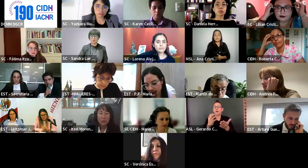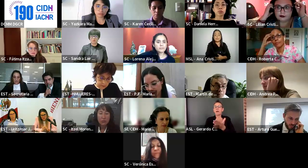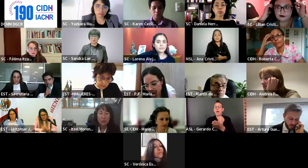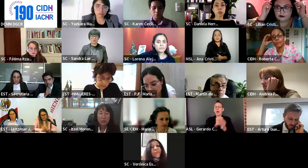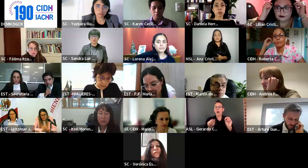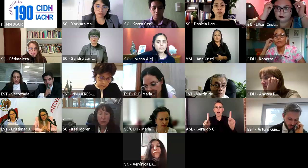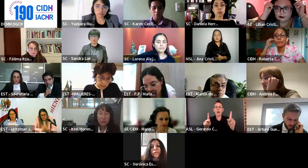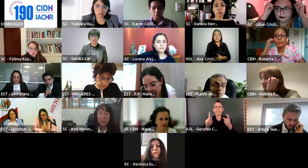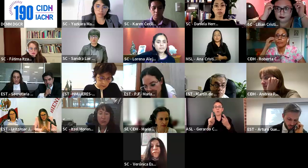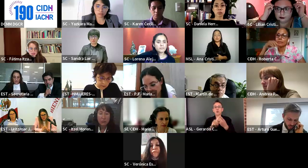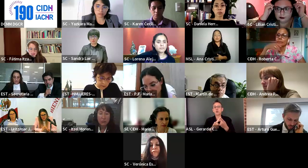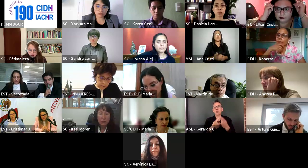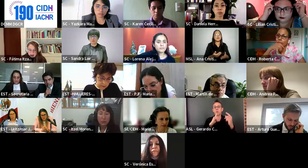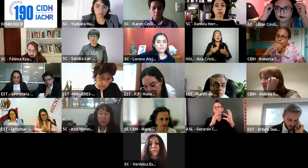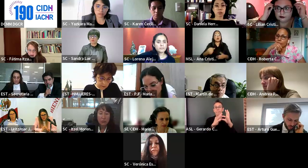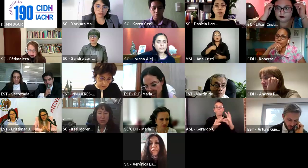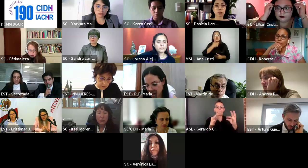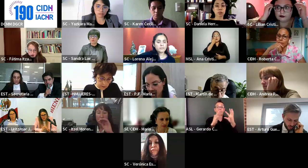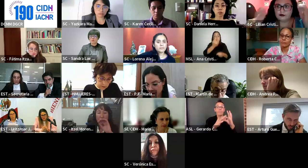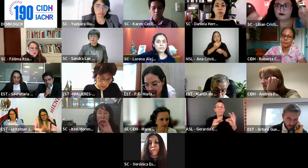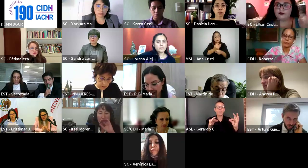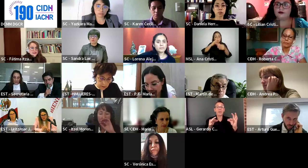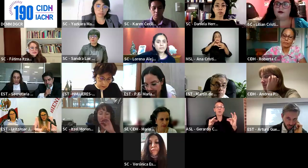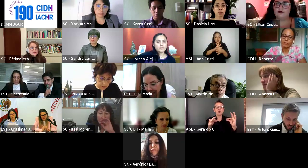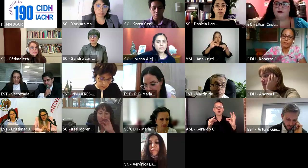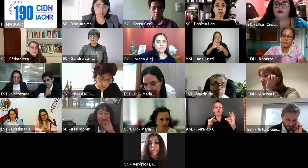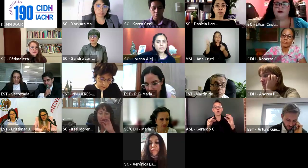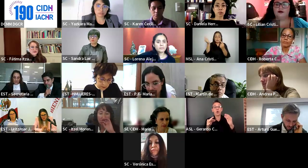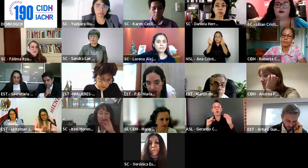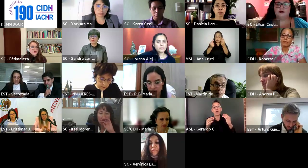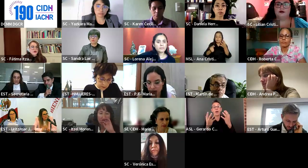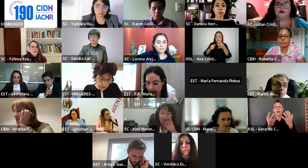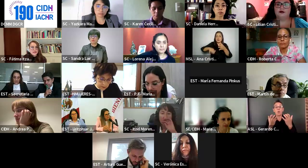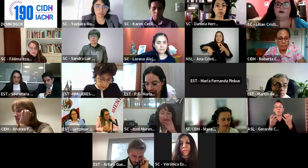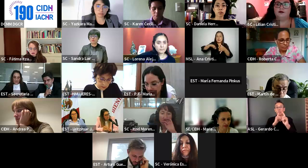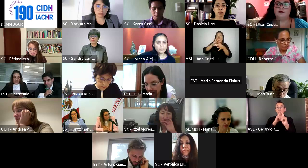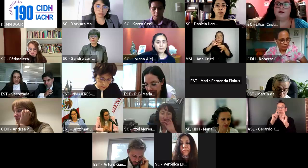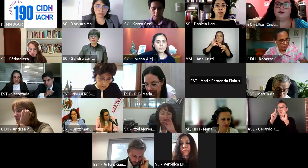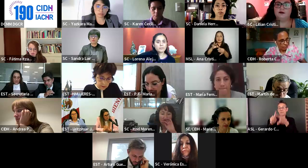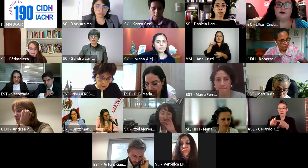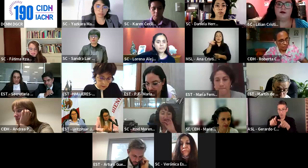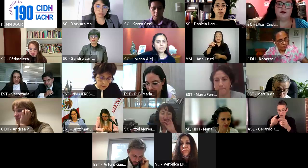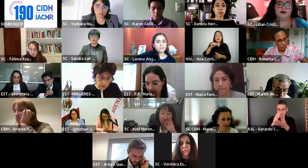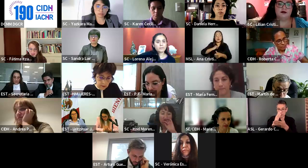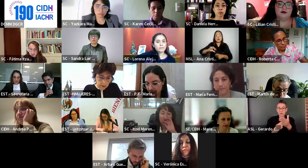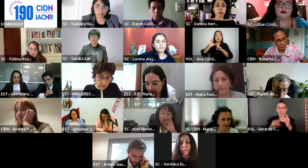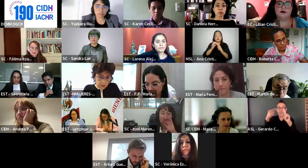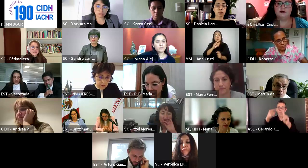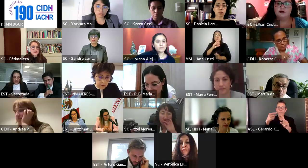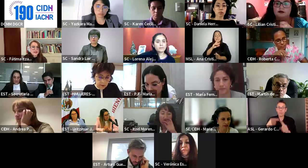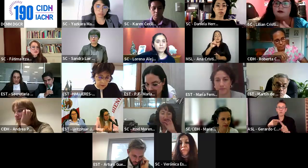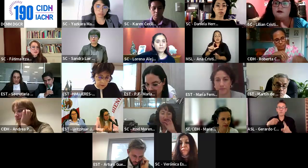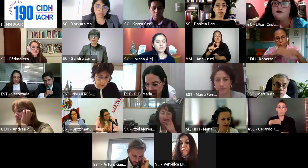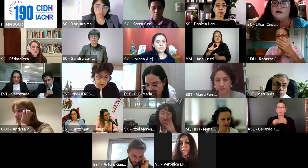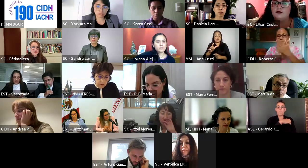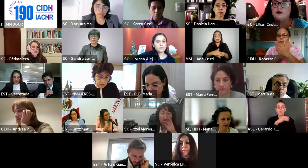otra parte, me gustaría mencionar temas muy puntuales a los que se refirió el comisionado Bernal, y es que